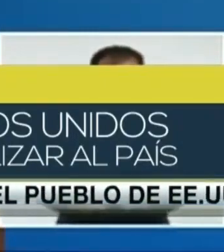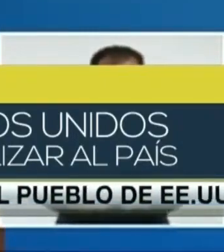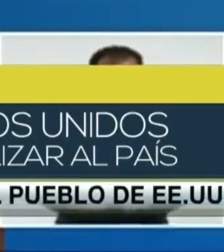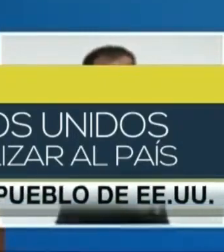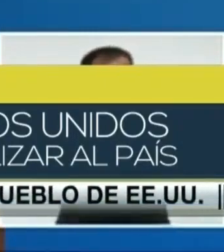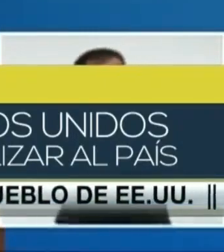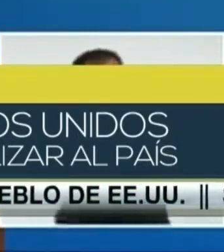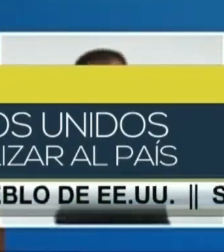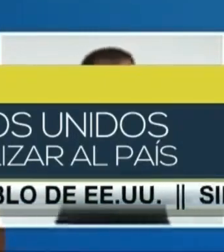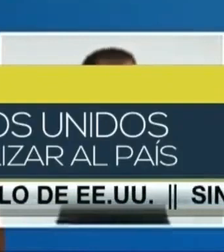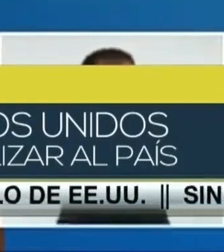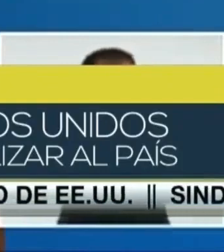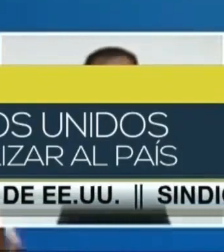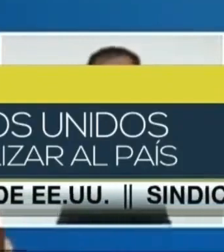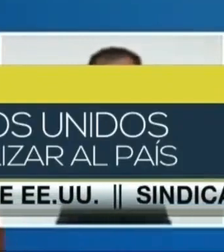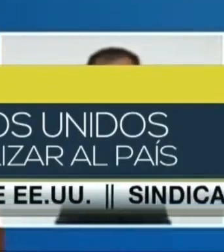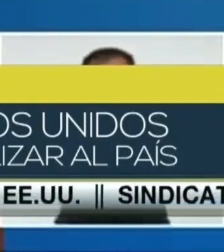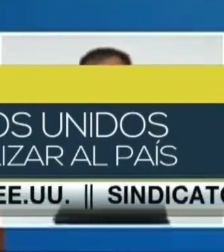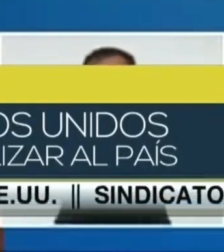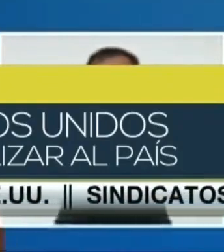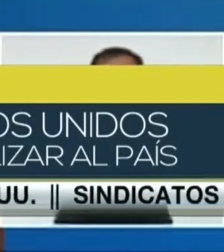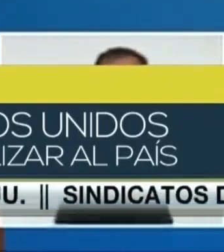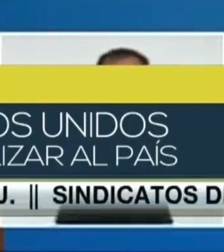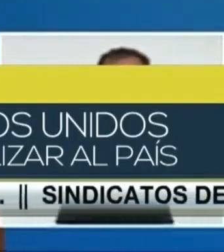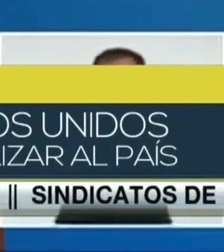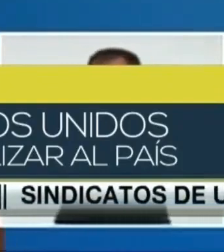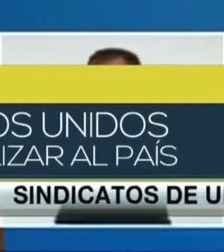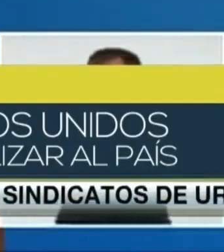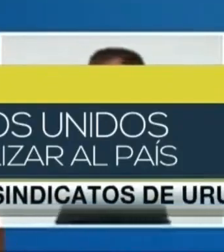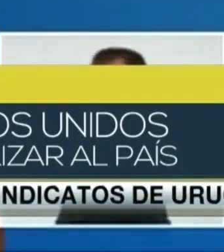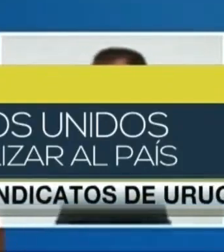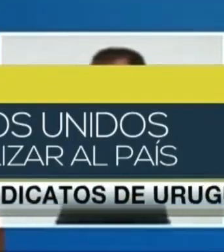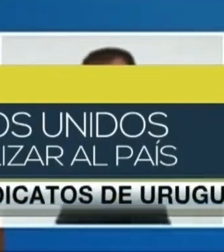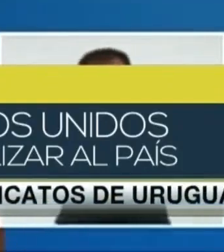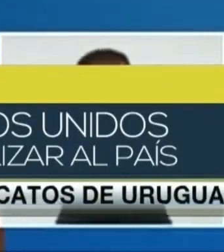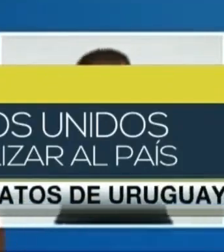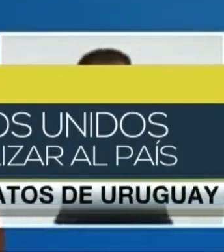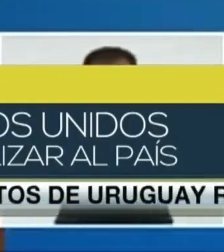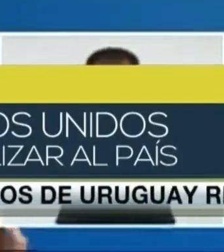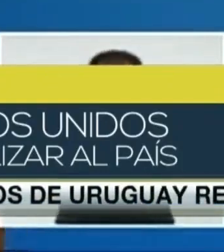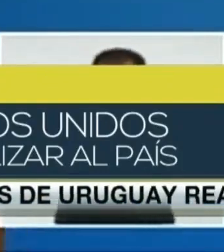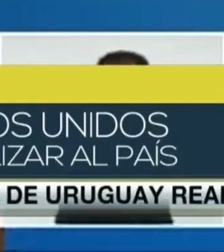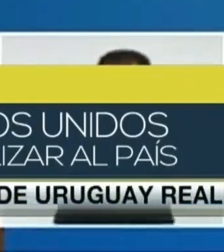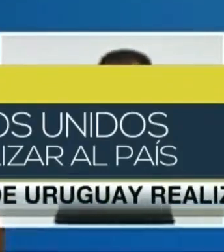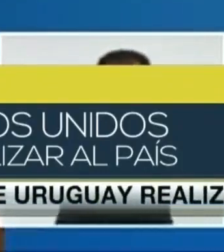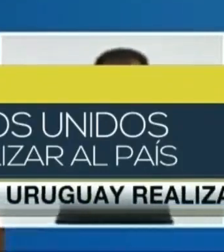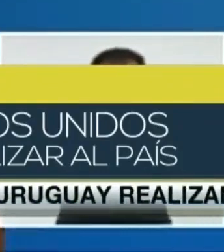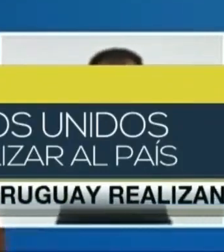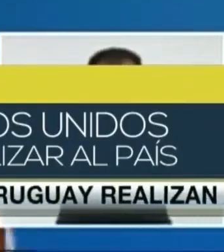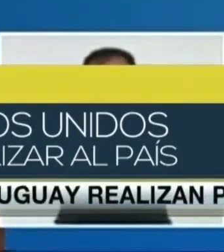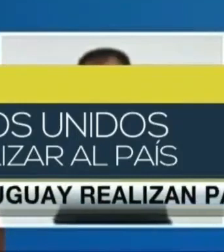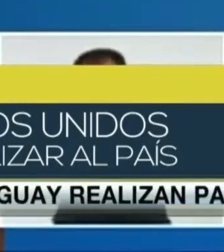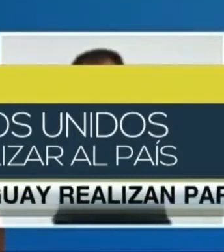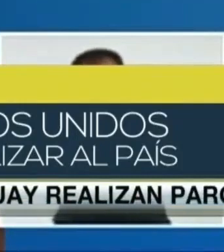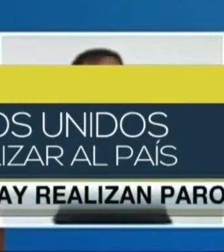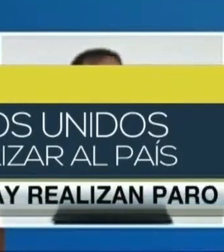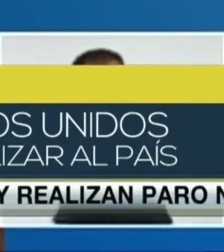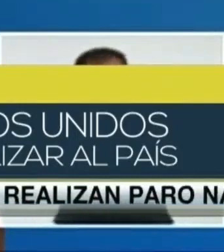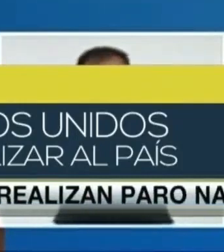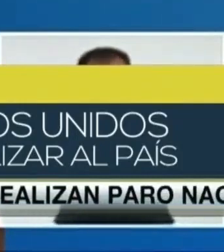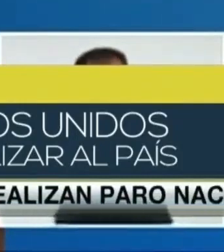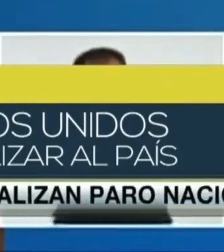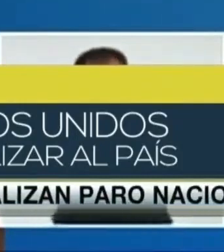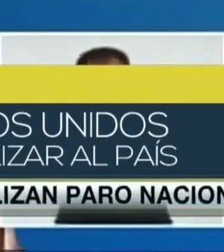hechos que todavía están bajo investigación. Se dará más información. Seguramente pudieron